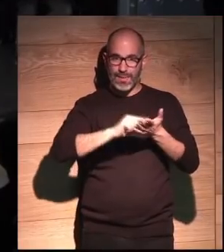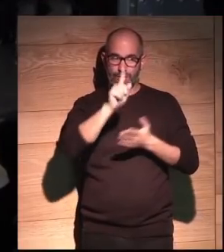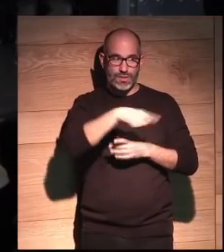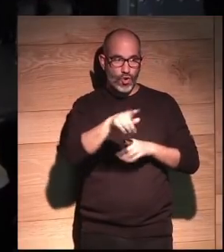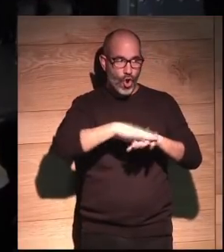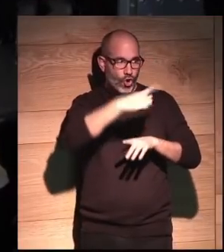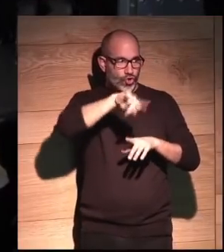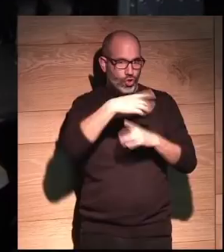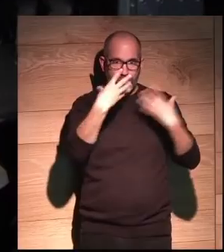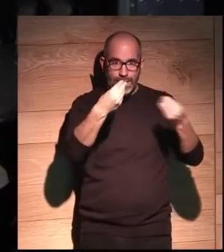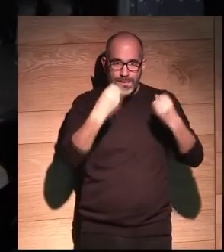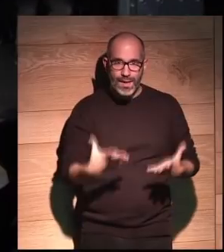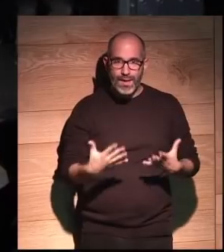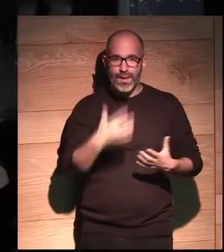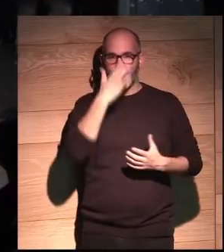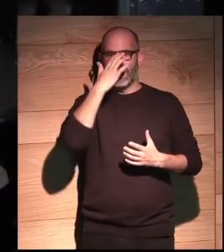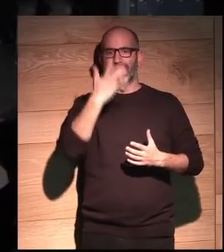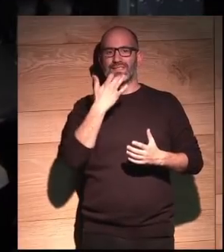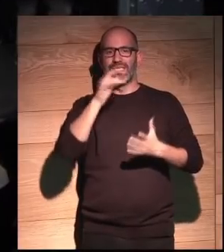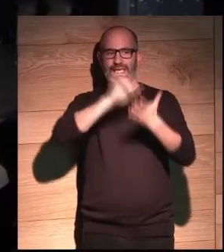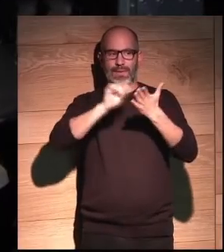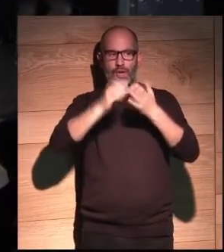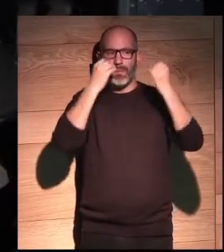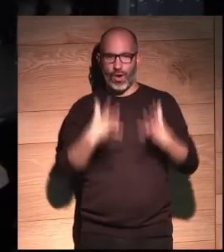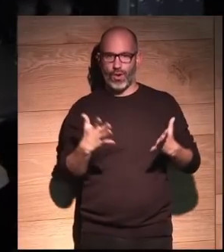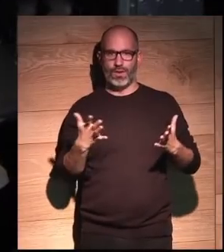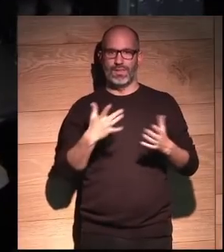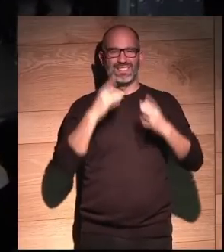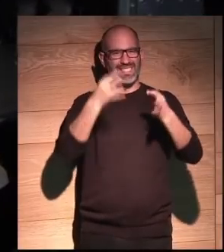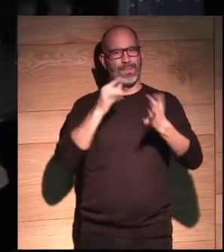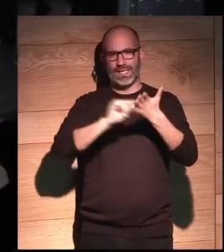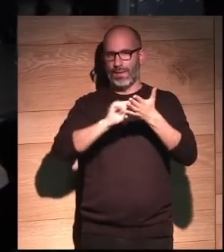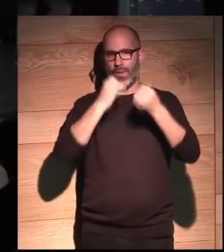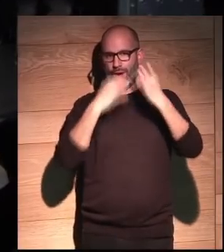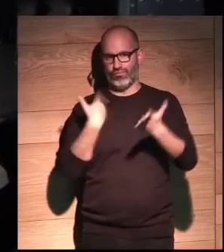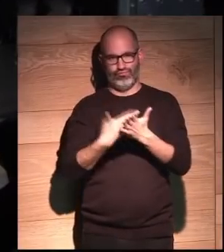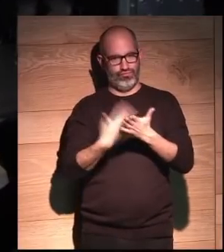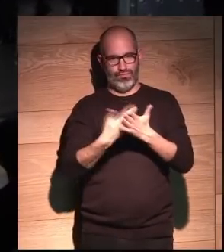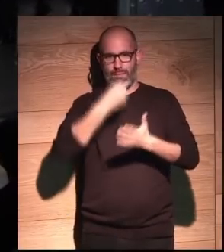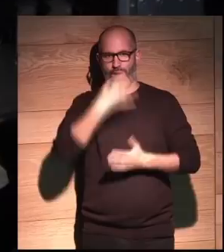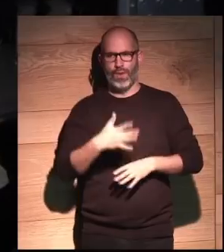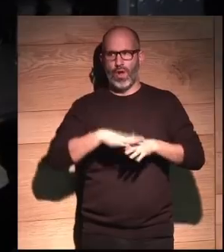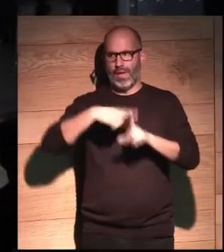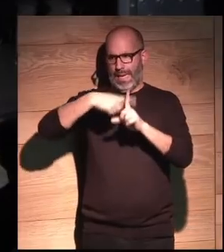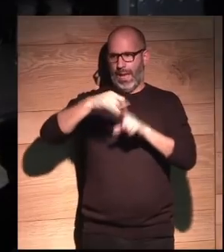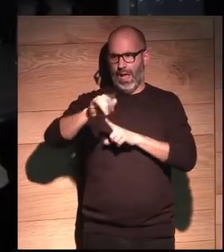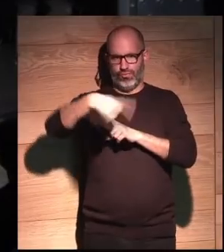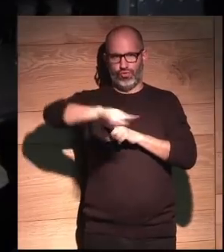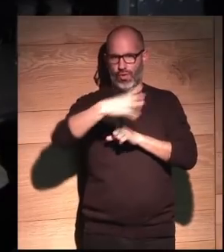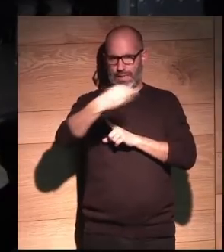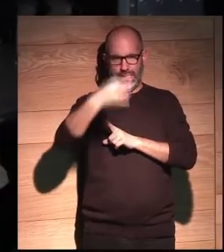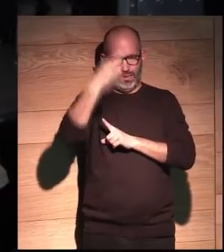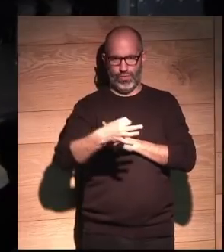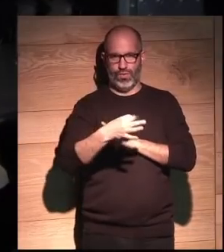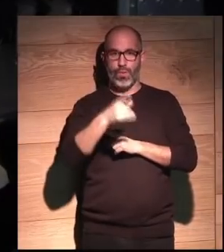nivel? Yo creo que... No, siempre que se pueda es mejor escribirlo, ¿no? Siempre escribirlo. Hay que escribirlo. Hombre, escribirlo. Hay nivel aquí. ¿Pero tú puedes